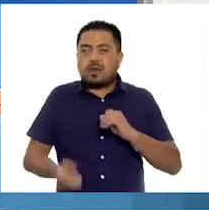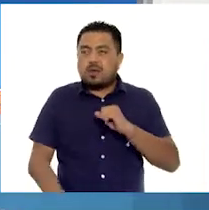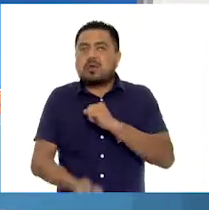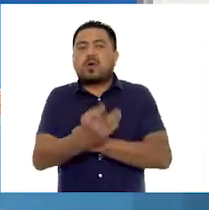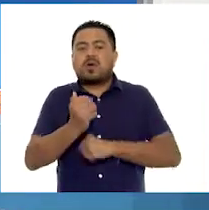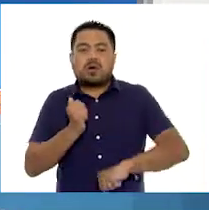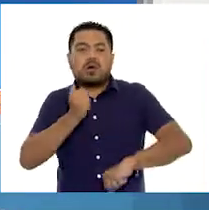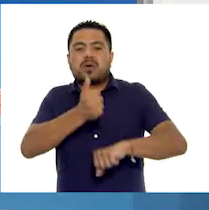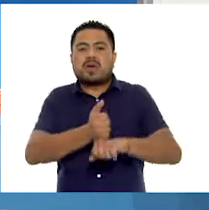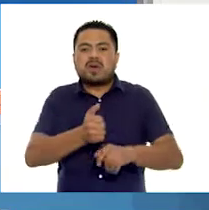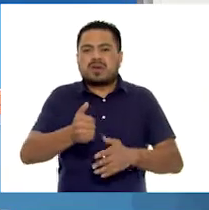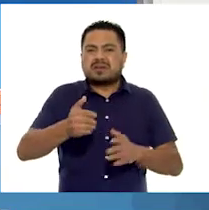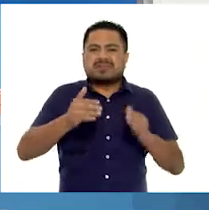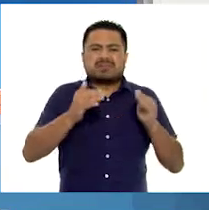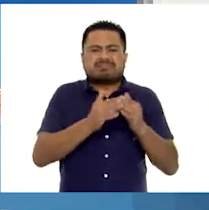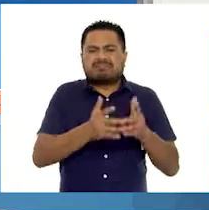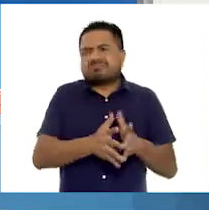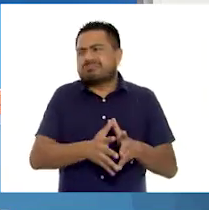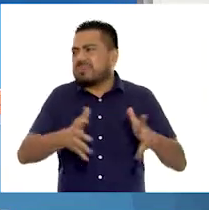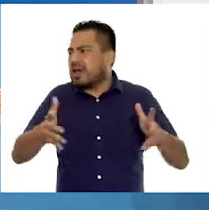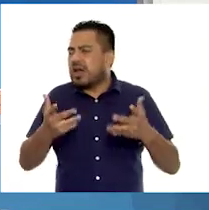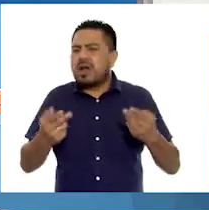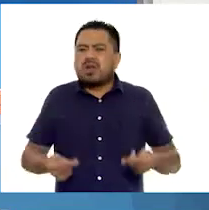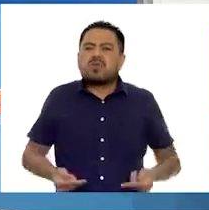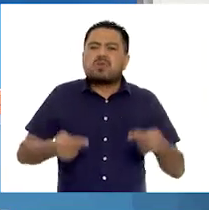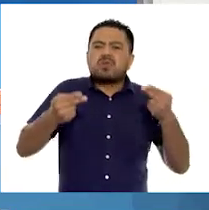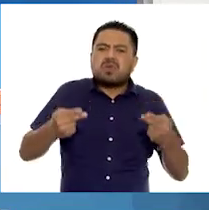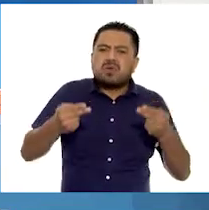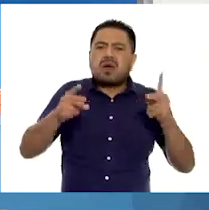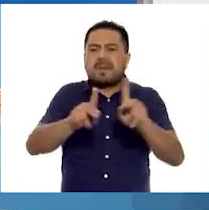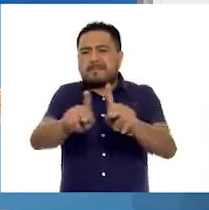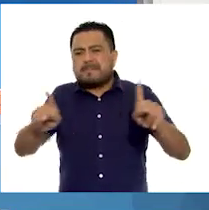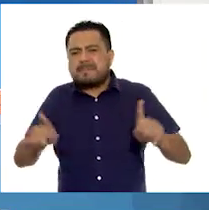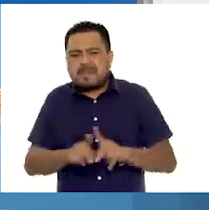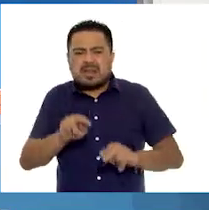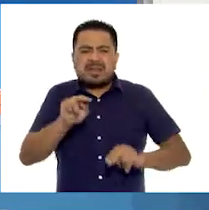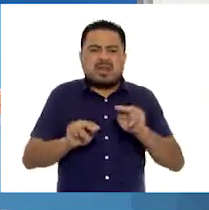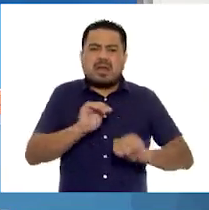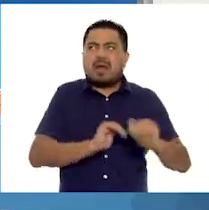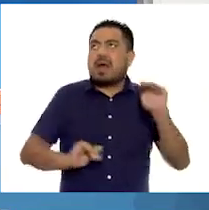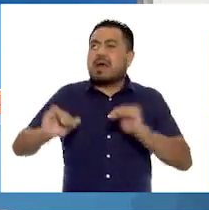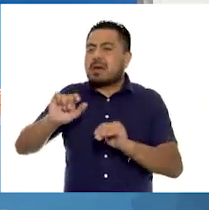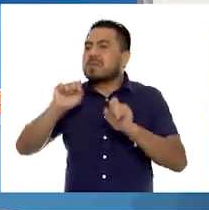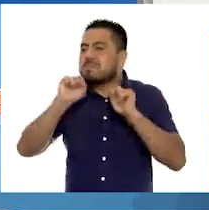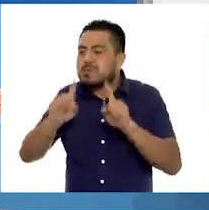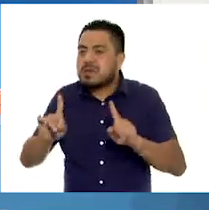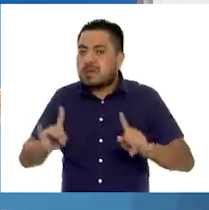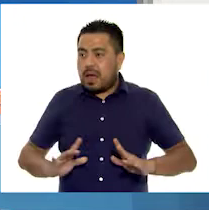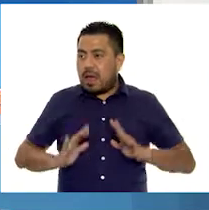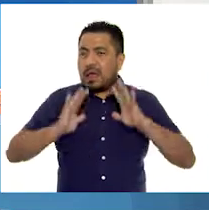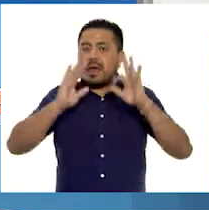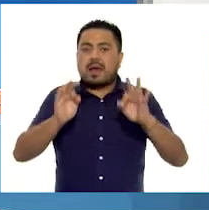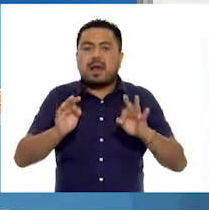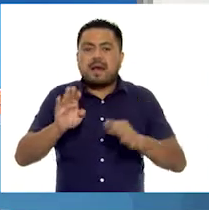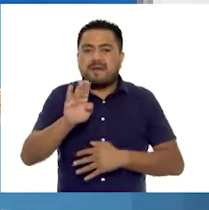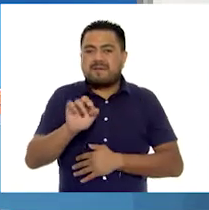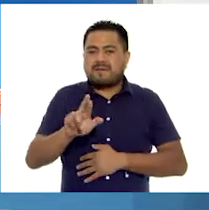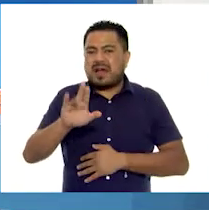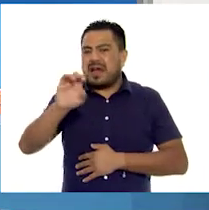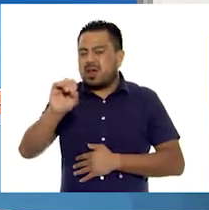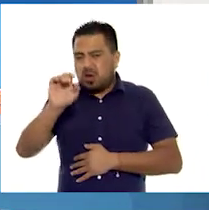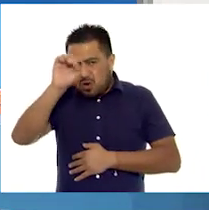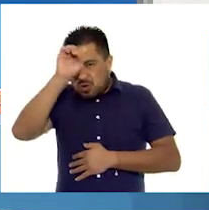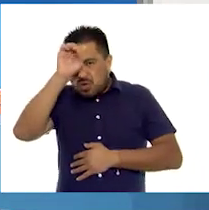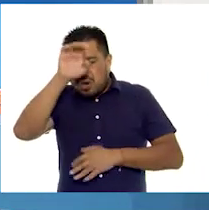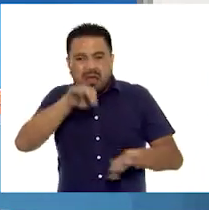zonas residenciales y comerciales destinadas a las clases media y alta al tiempo que empezaron a surgir también barrios obreros en